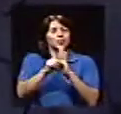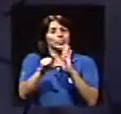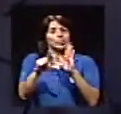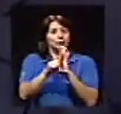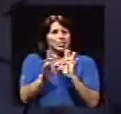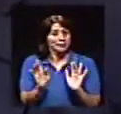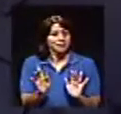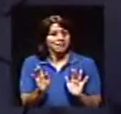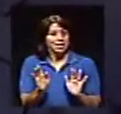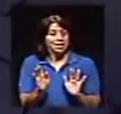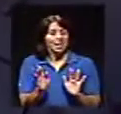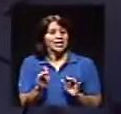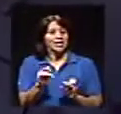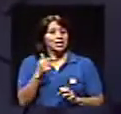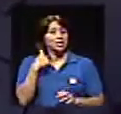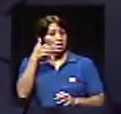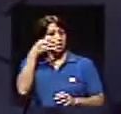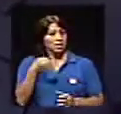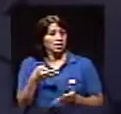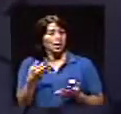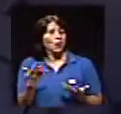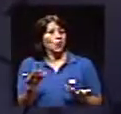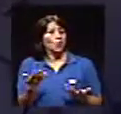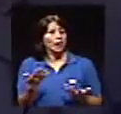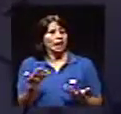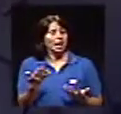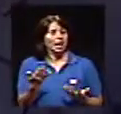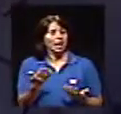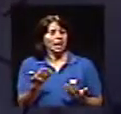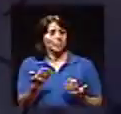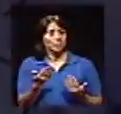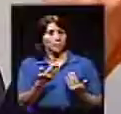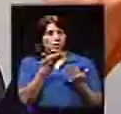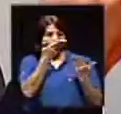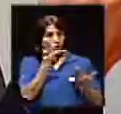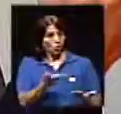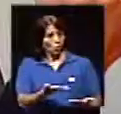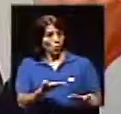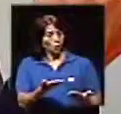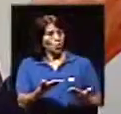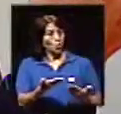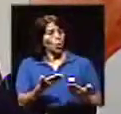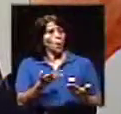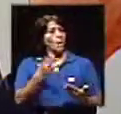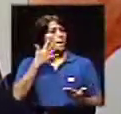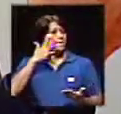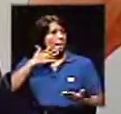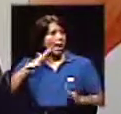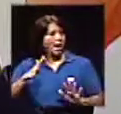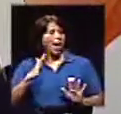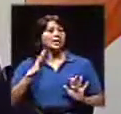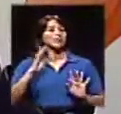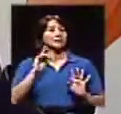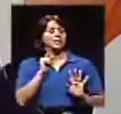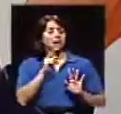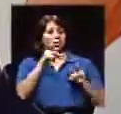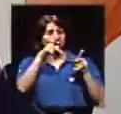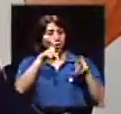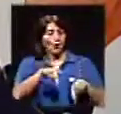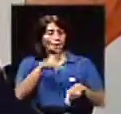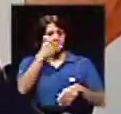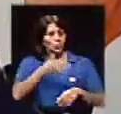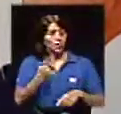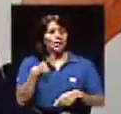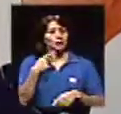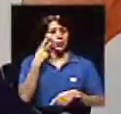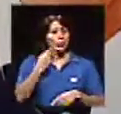definir. Y creo que don Antonio luce bastante parecido al que yo vi alguna